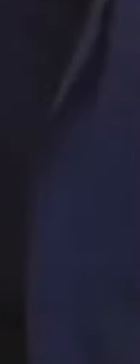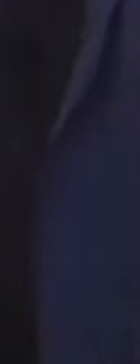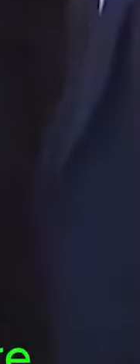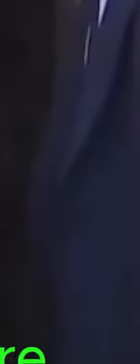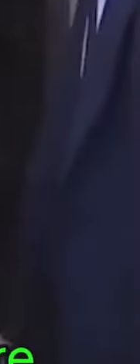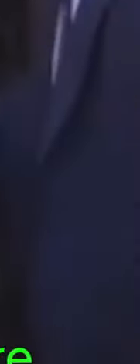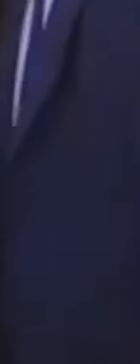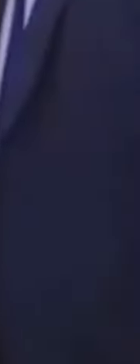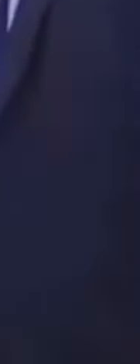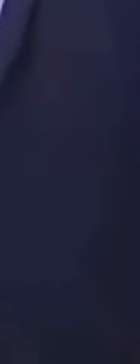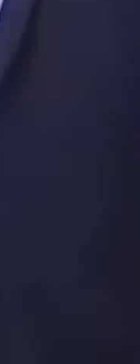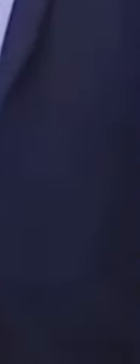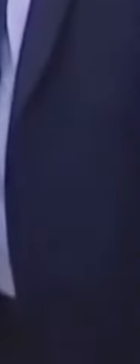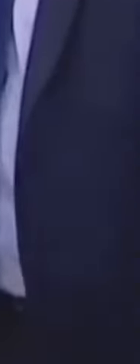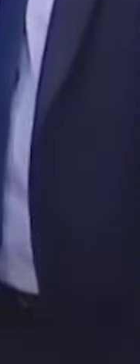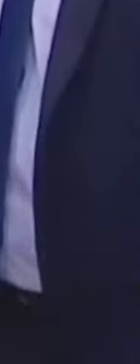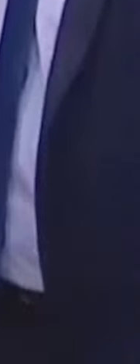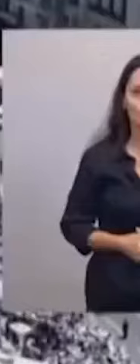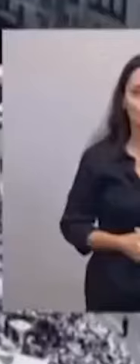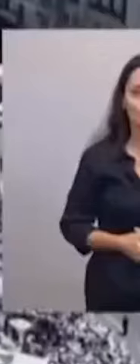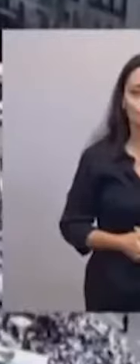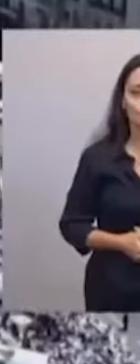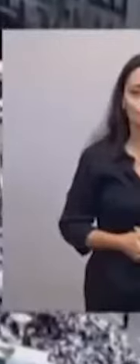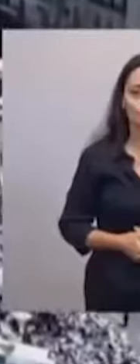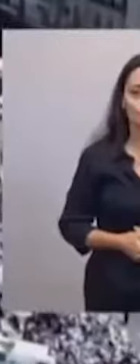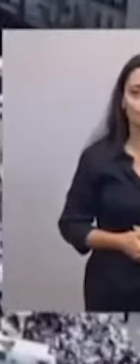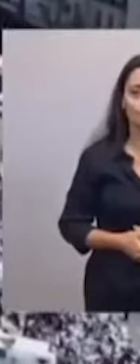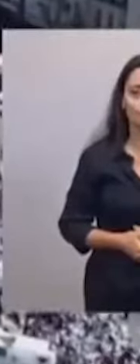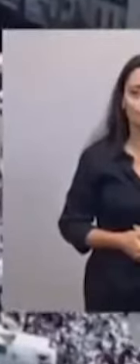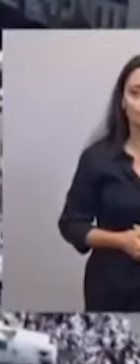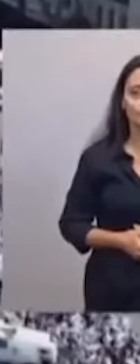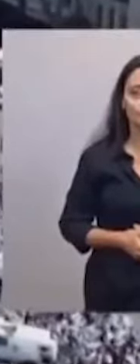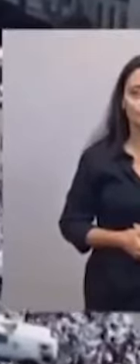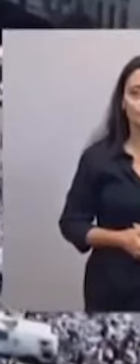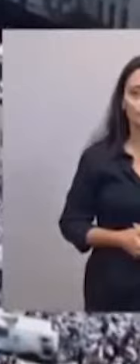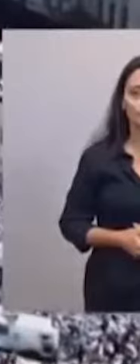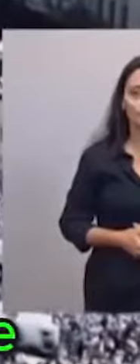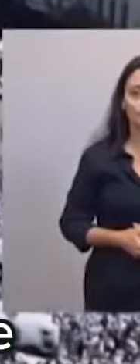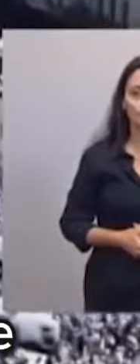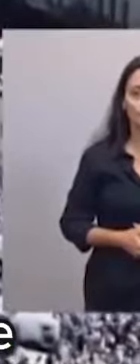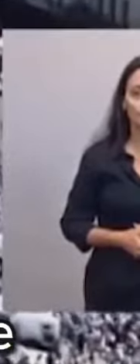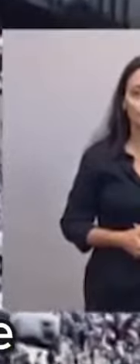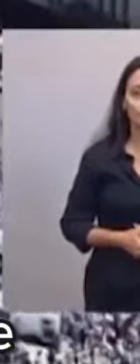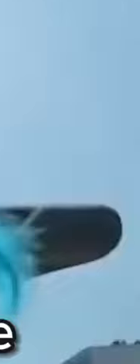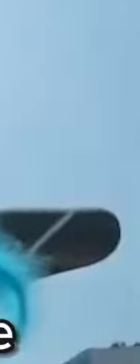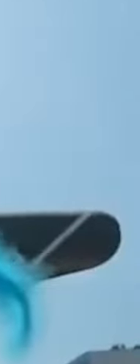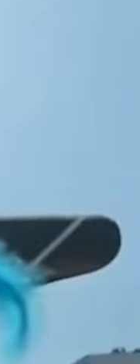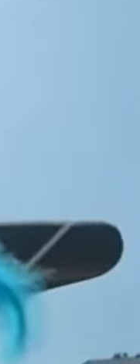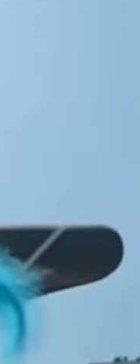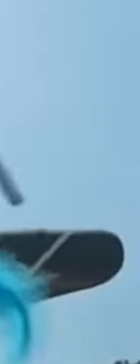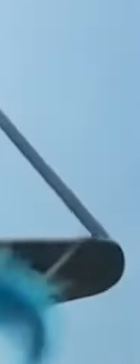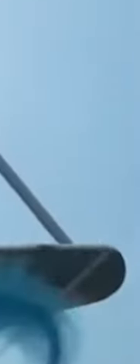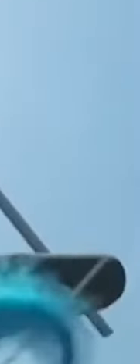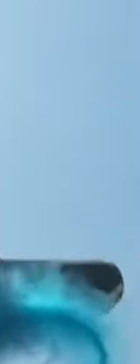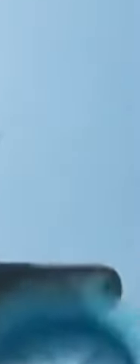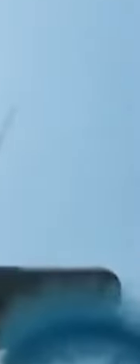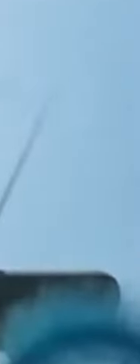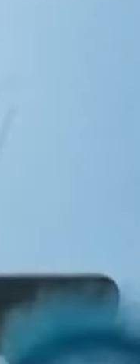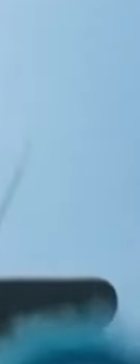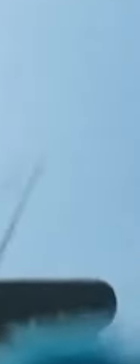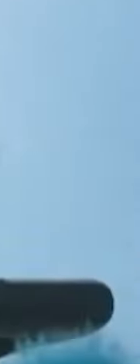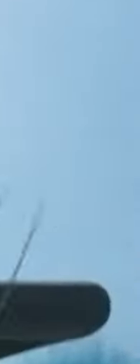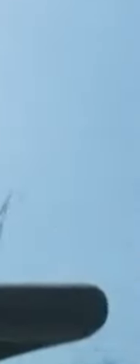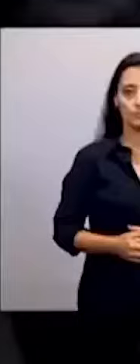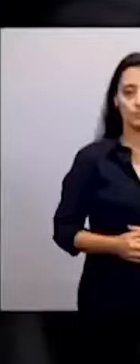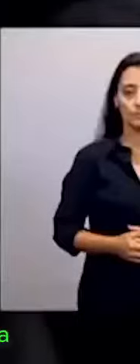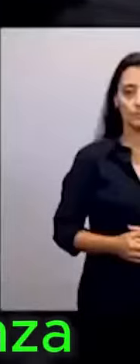19 de noviembre donde derrotó a su contrincante Sergio maa superándolo por cerca de 2 millones de votos este domingo 10 de diciembre